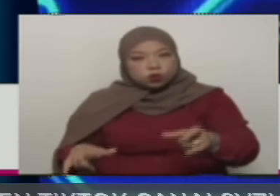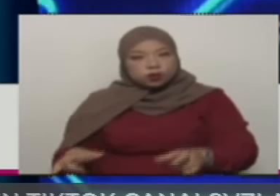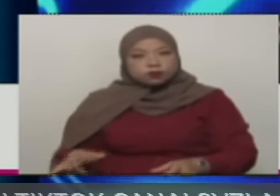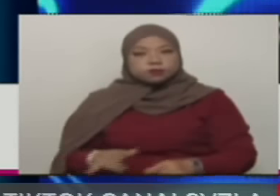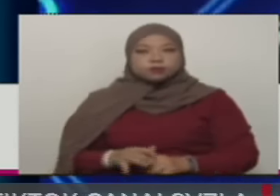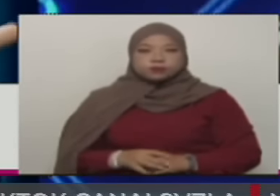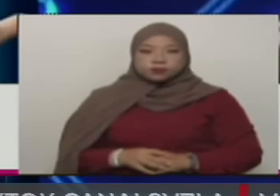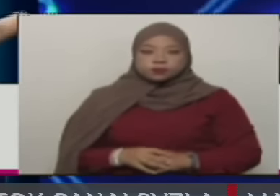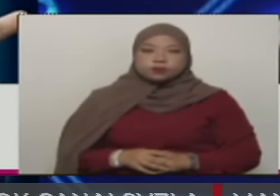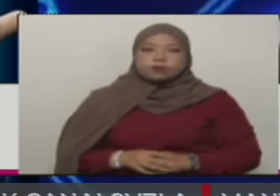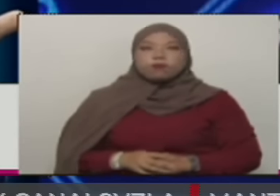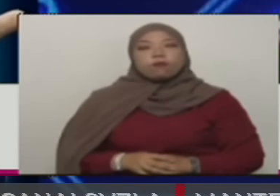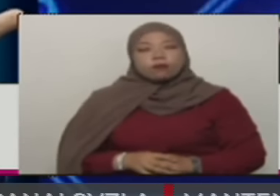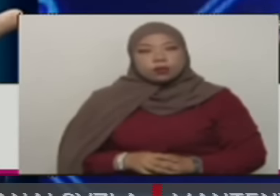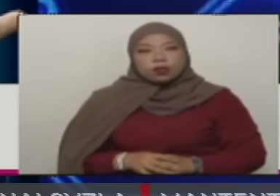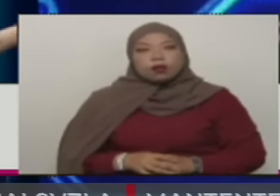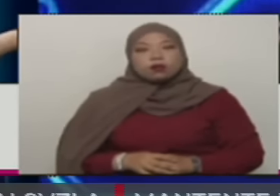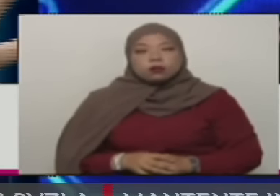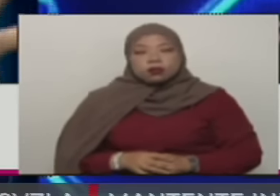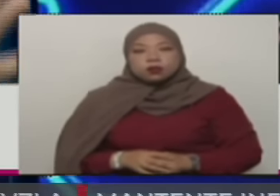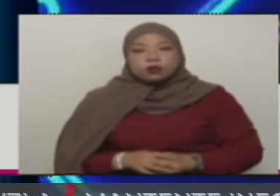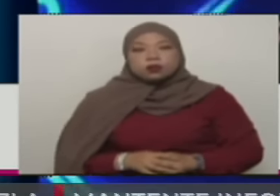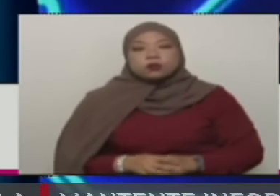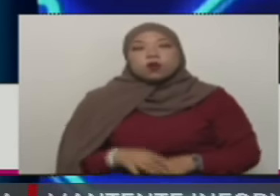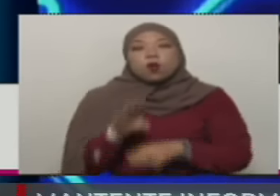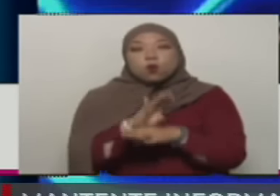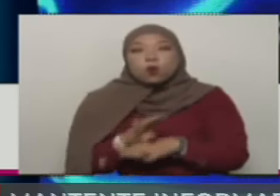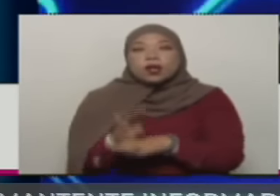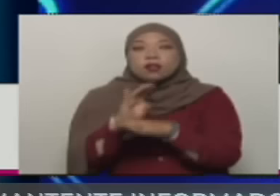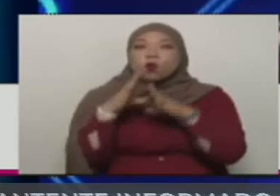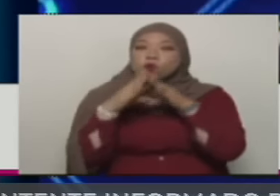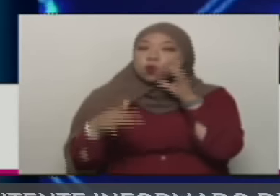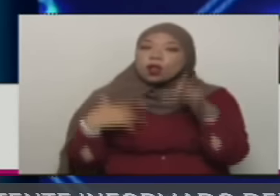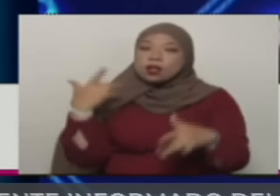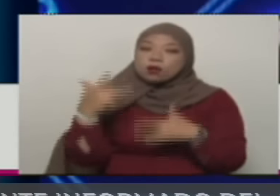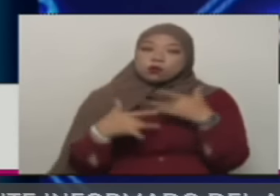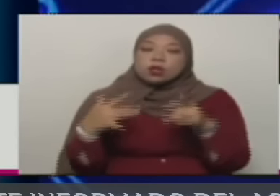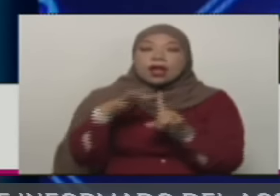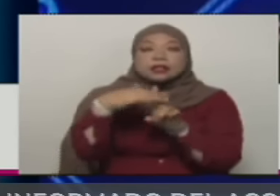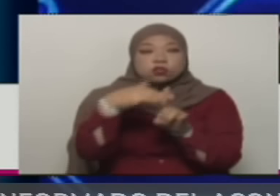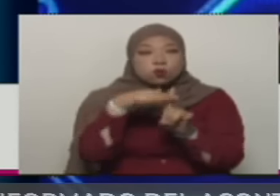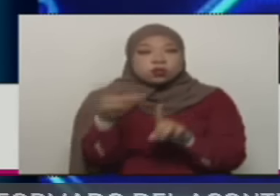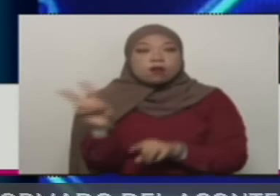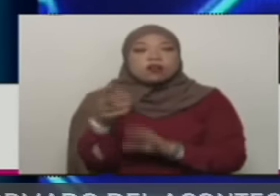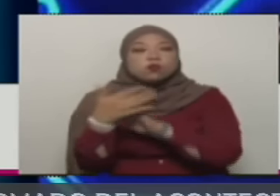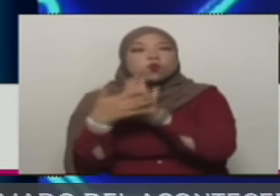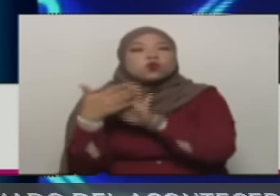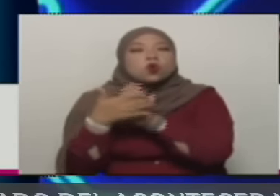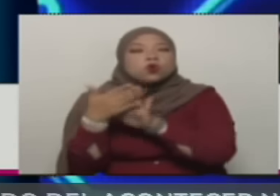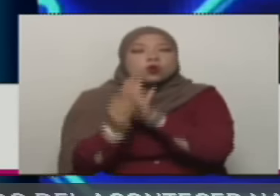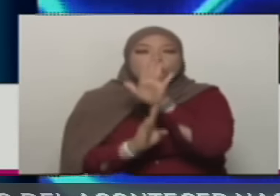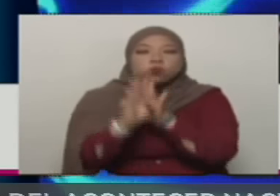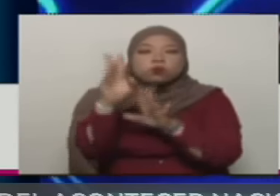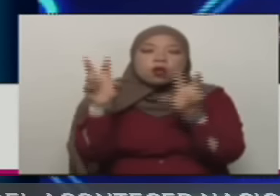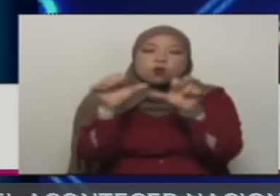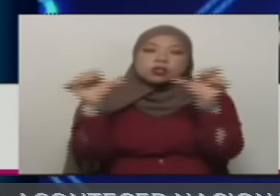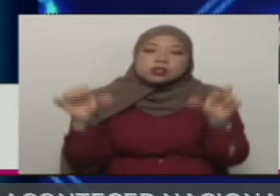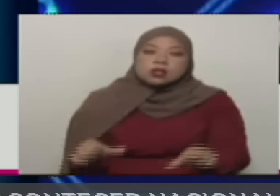a todo evento, como dicen los abogados, cuidar a todo evento del crecimiento de la nueva